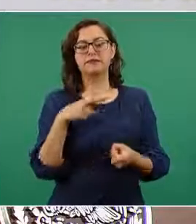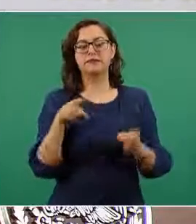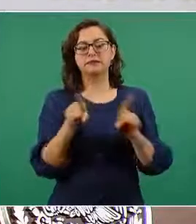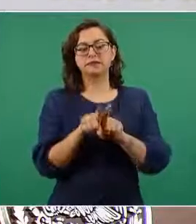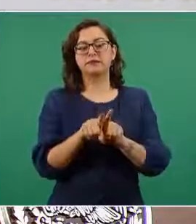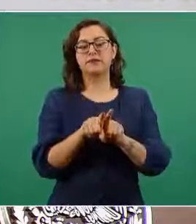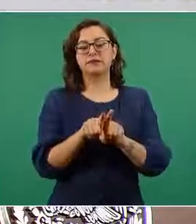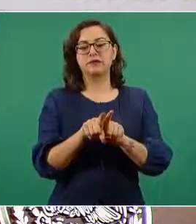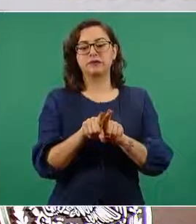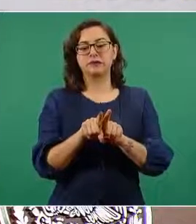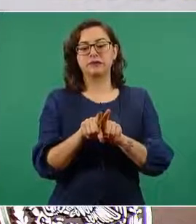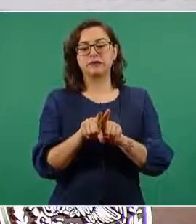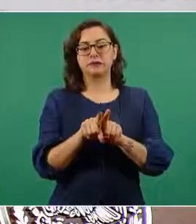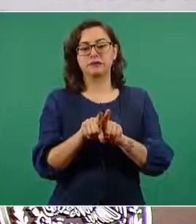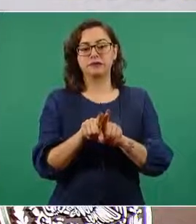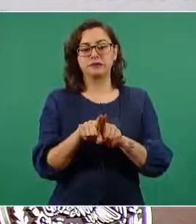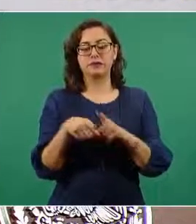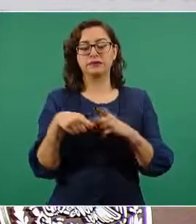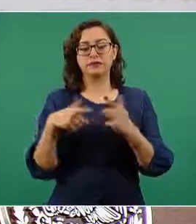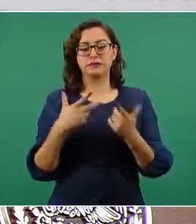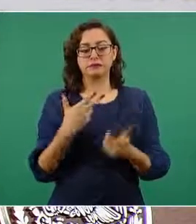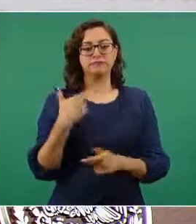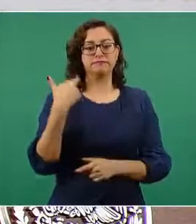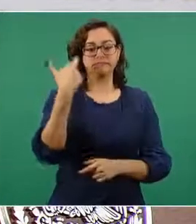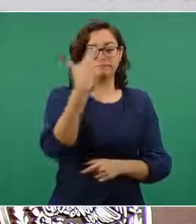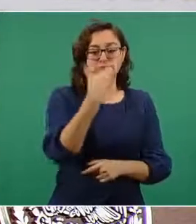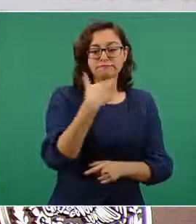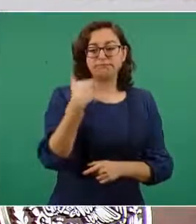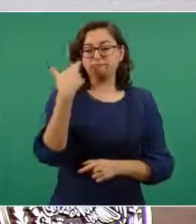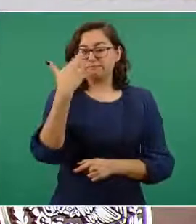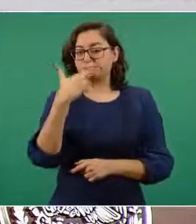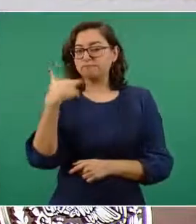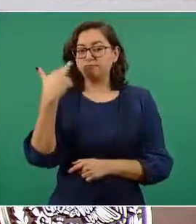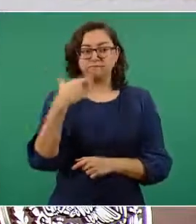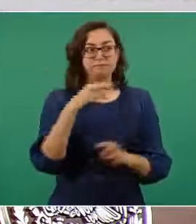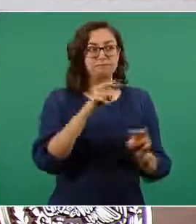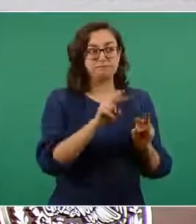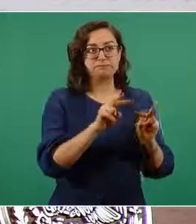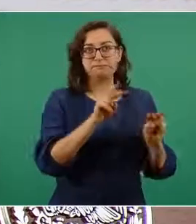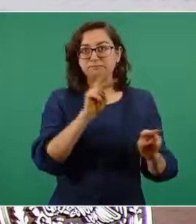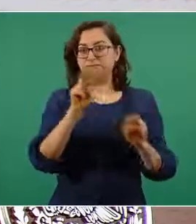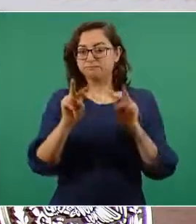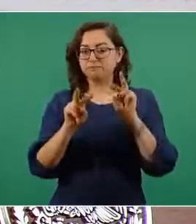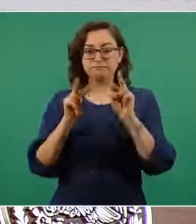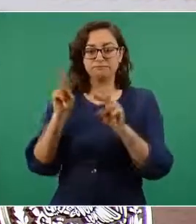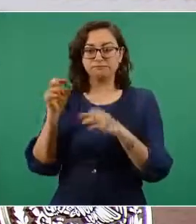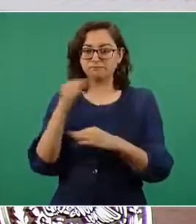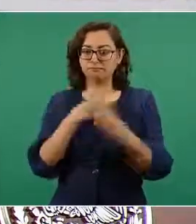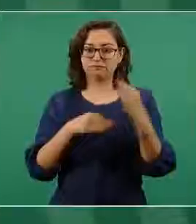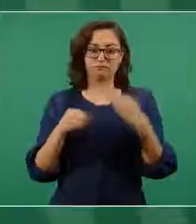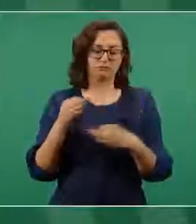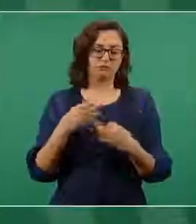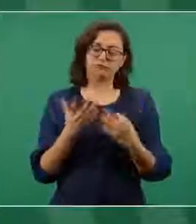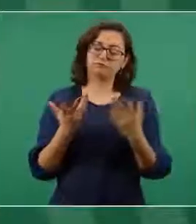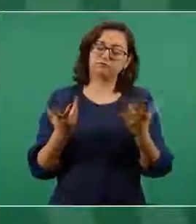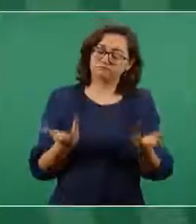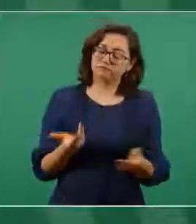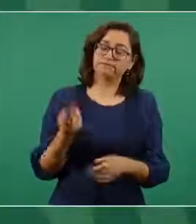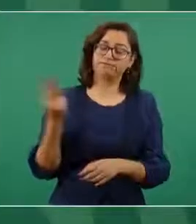haciendo una revisión y desde luego que vamos a reparar